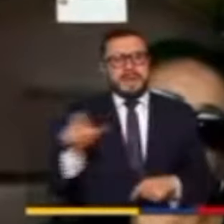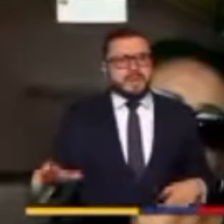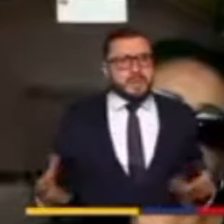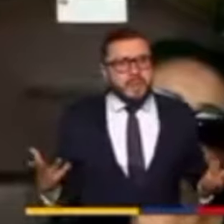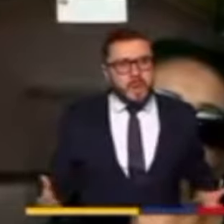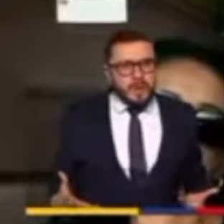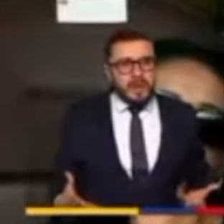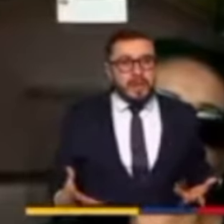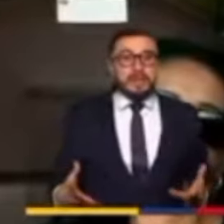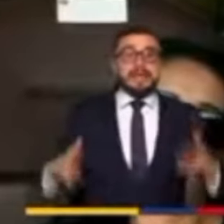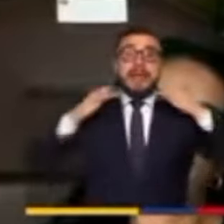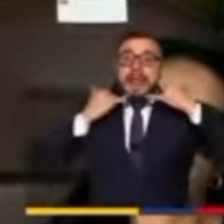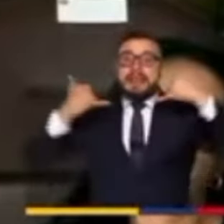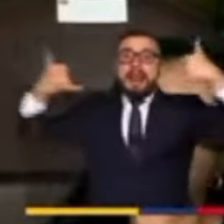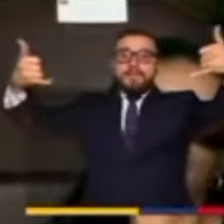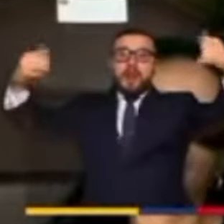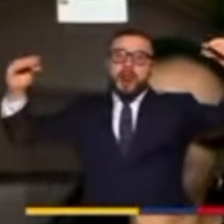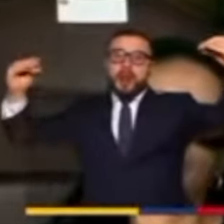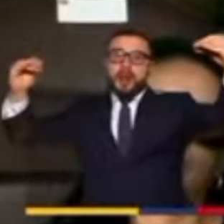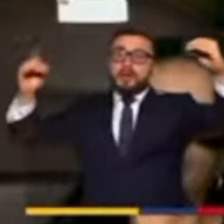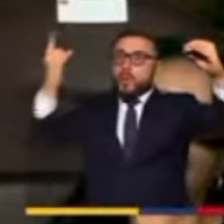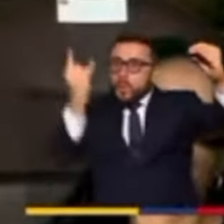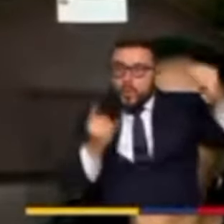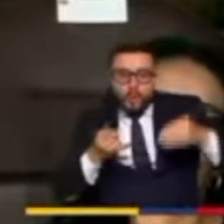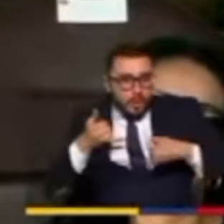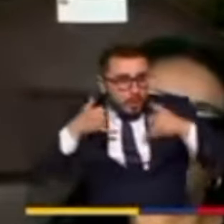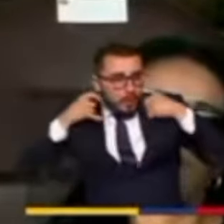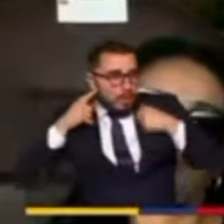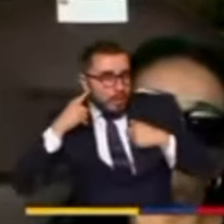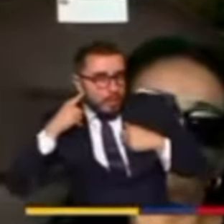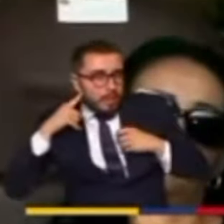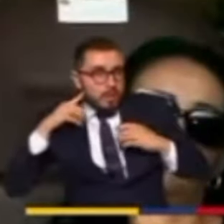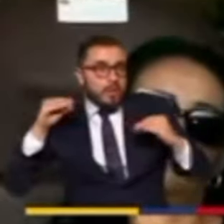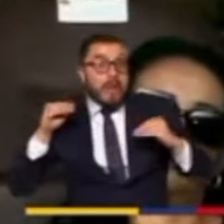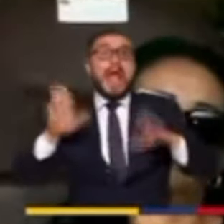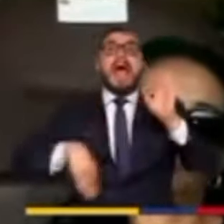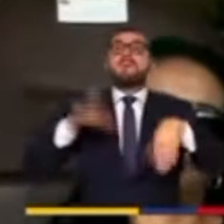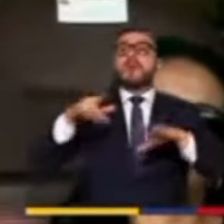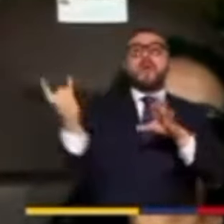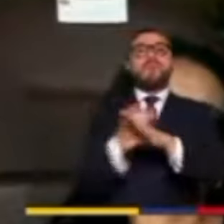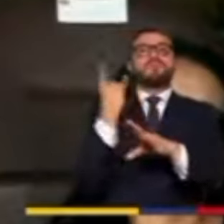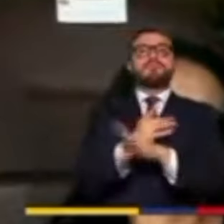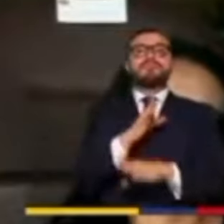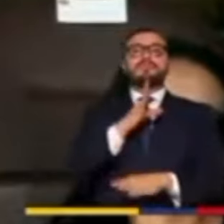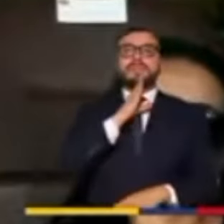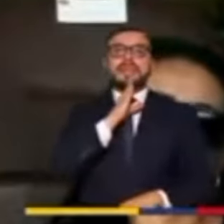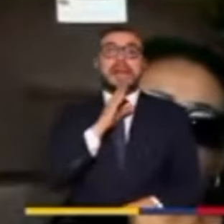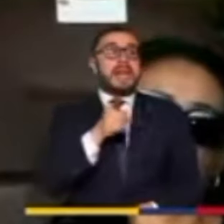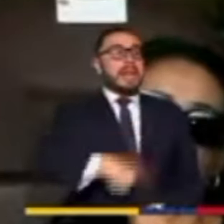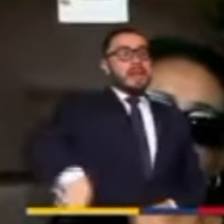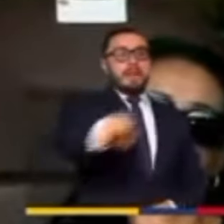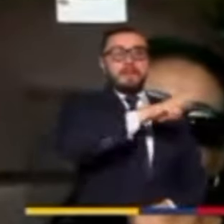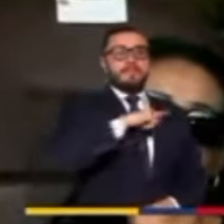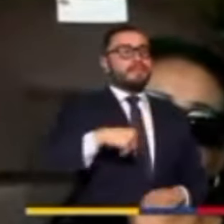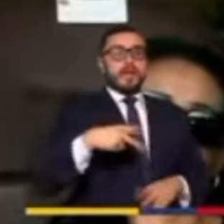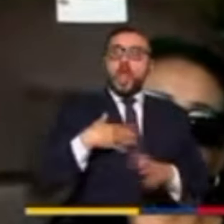La interferencia de teléfonos a veces hasta es usada por uno de la pareja matrimonial que se pone celoso con